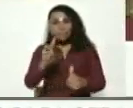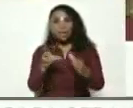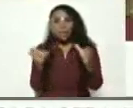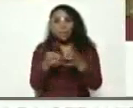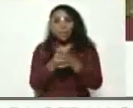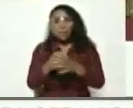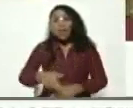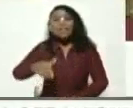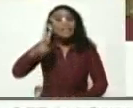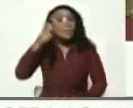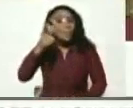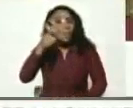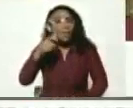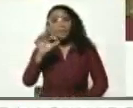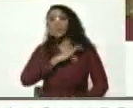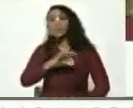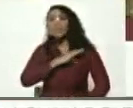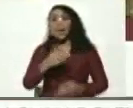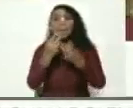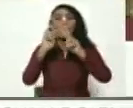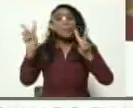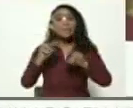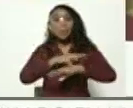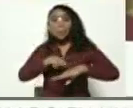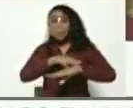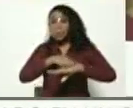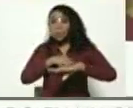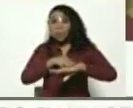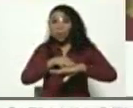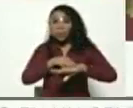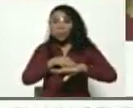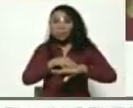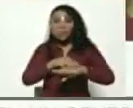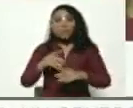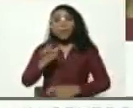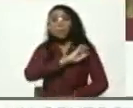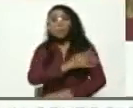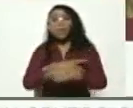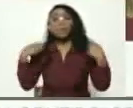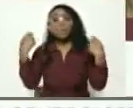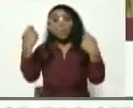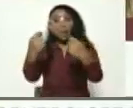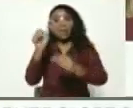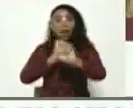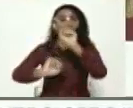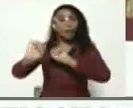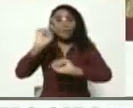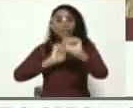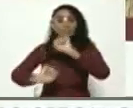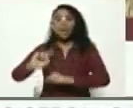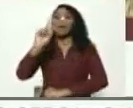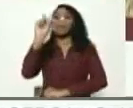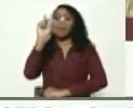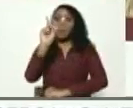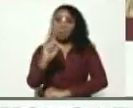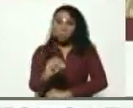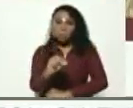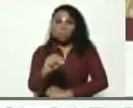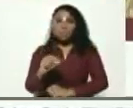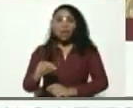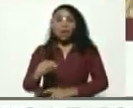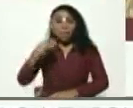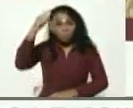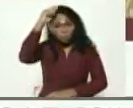sectorial para la Seguridad, Soberanía y Paz y ministro del Poder Popular para la Defensa. También a Tibisay